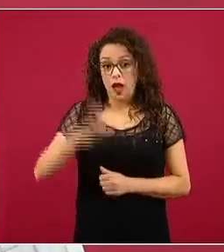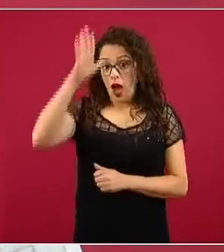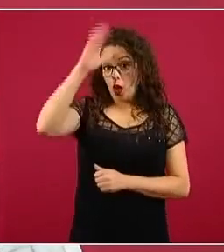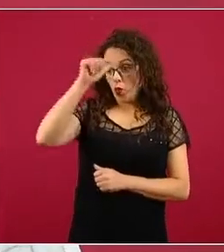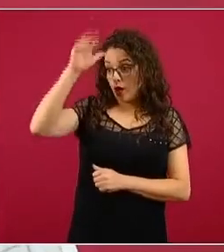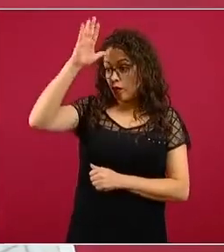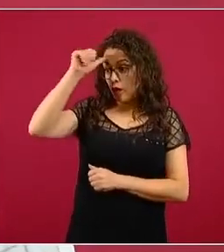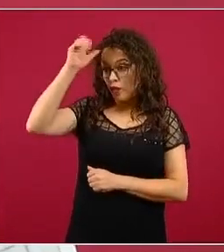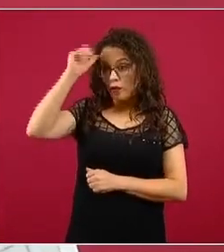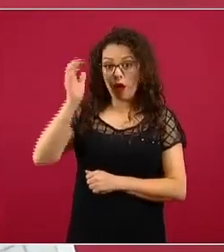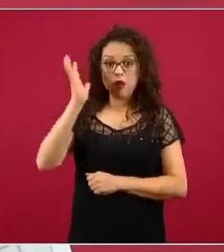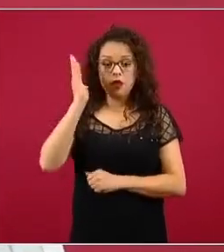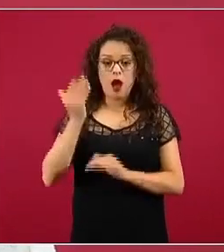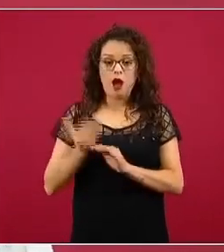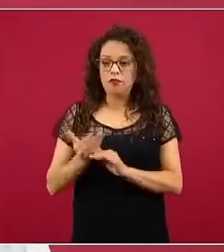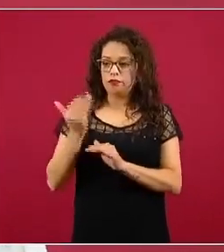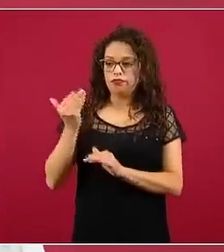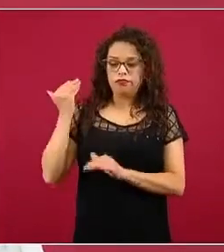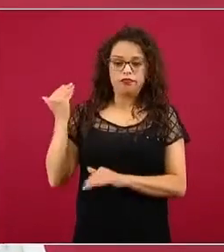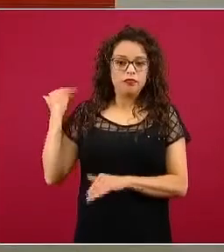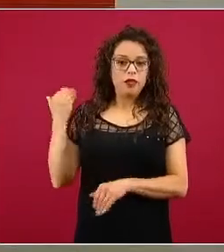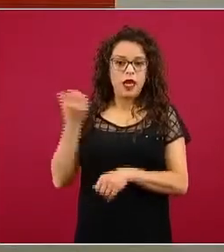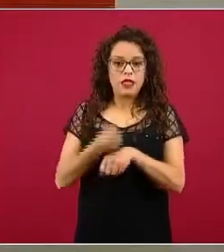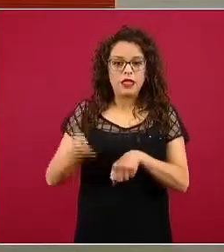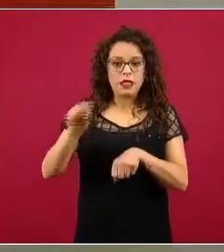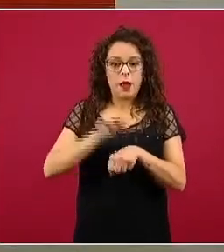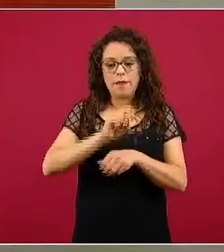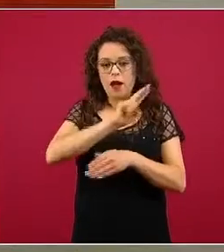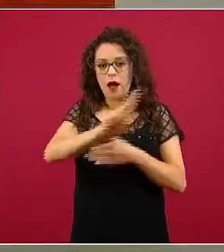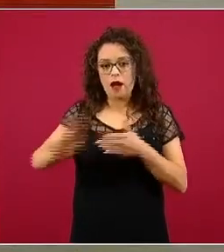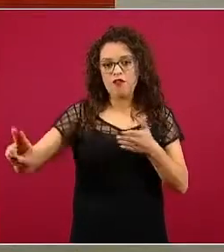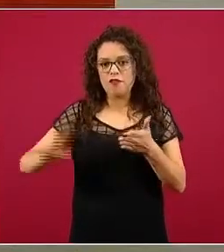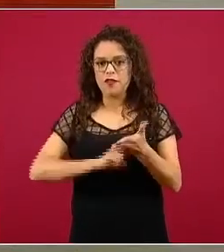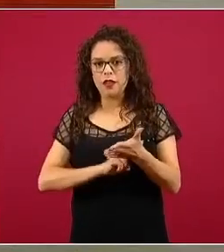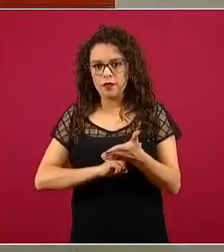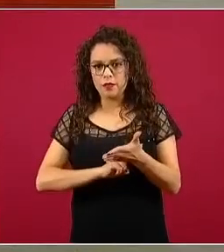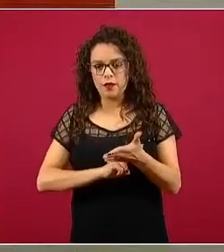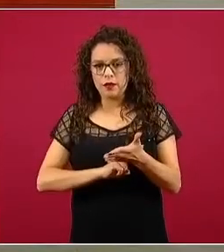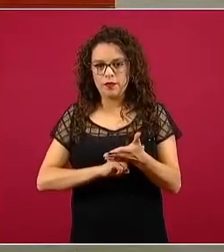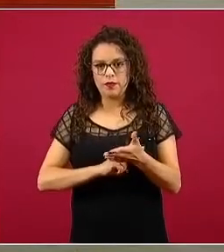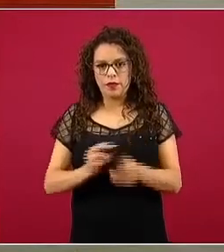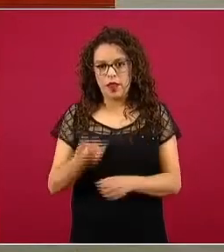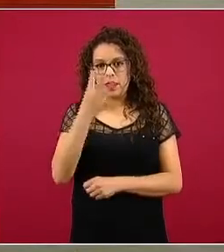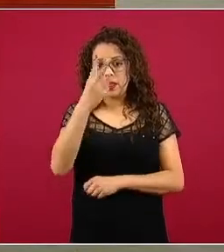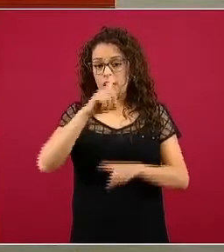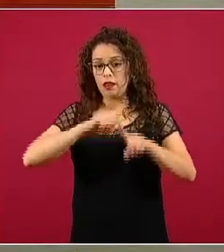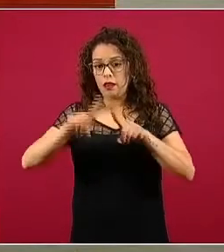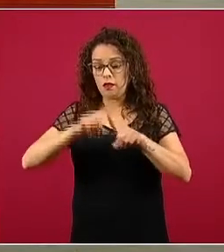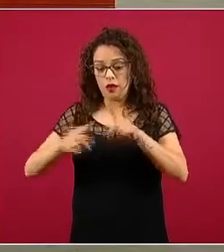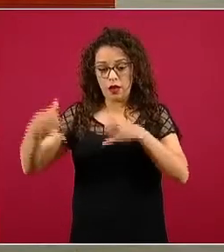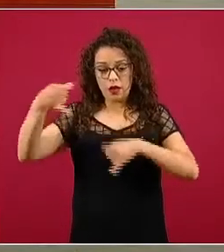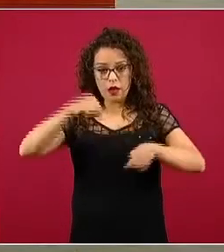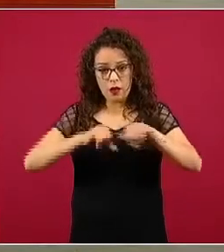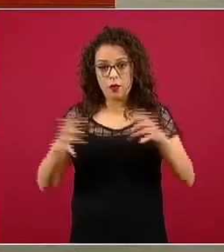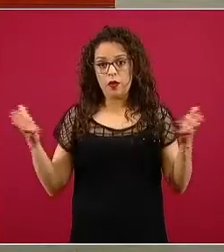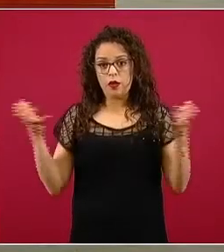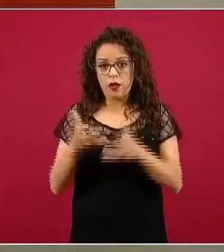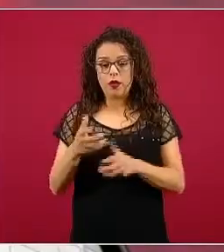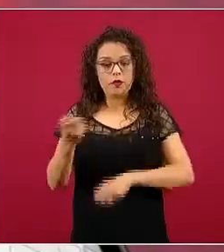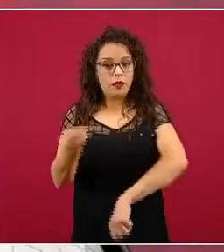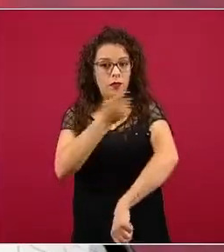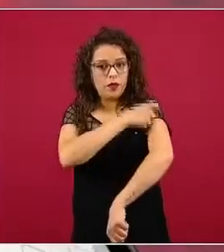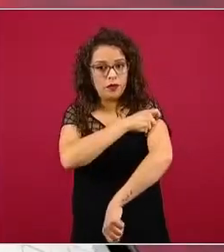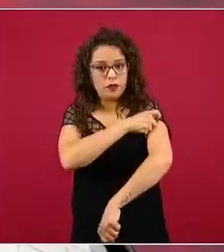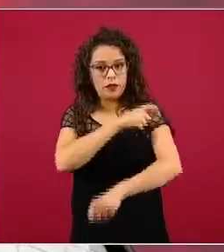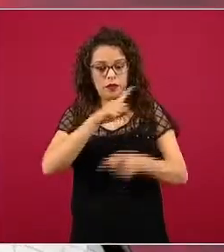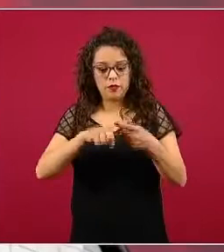ya hace algunas semanas se firmaron con 3 empresas que fabrican la vacuna